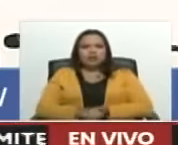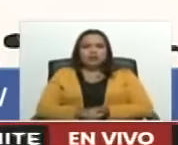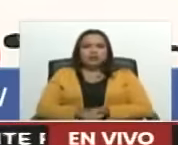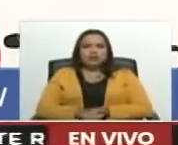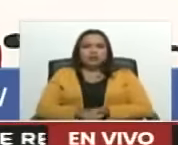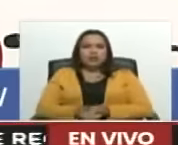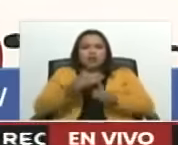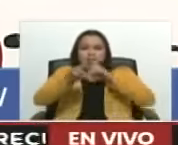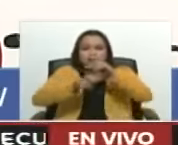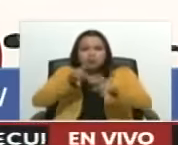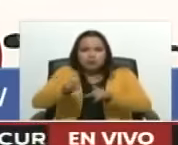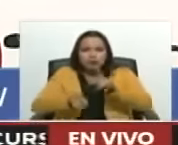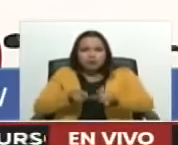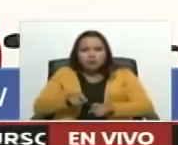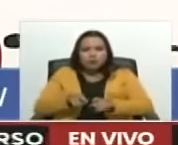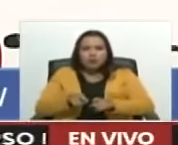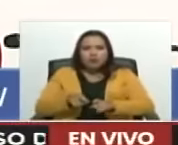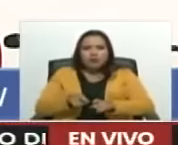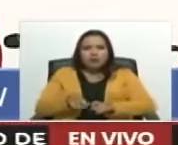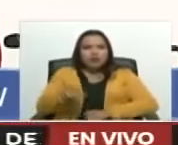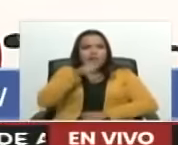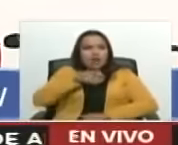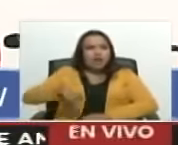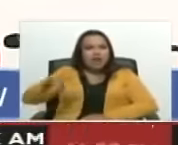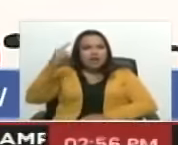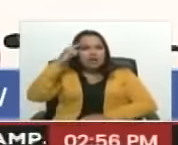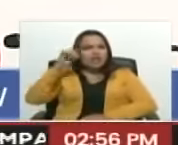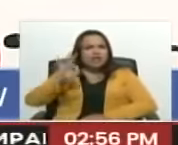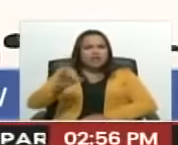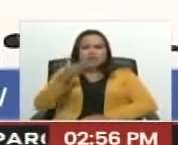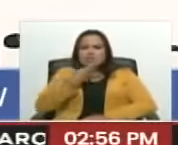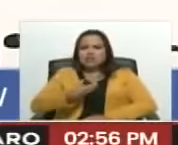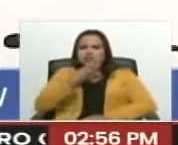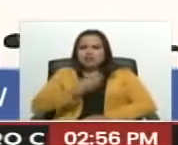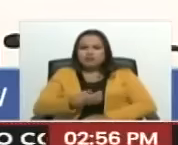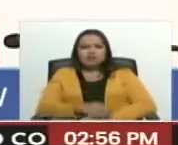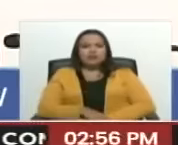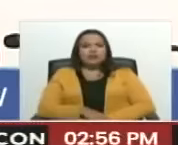el referéndum que nosotros tenemos el día 3 de diciembre.